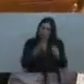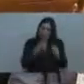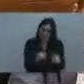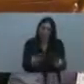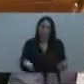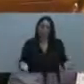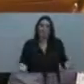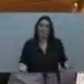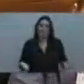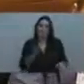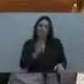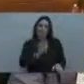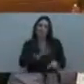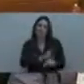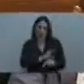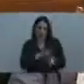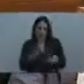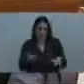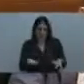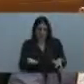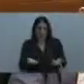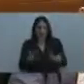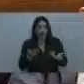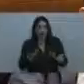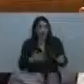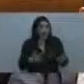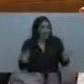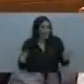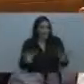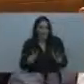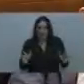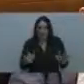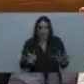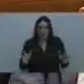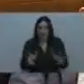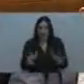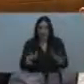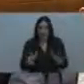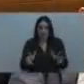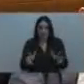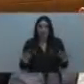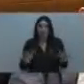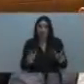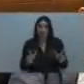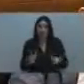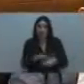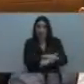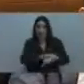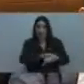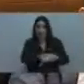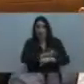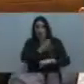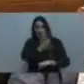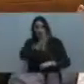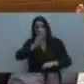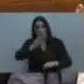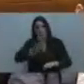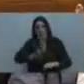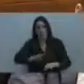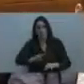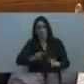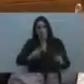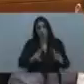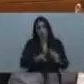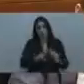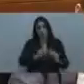ello, es realmente grave ver cómo después de que el Gobierno del Partido Popular salvara de la quiebra a la sociedad de Gijón al